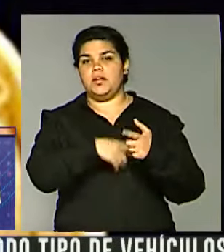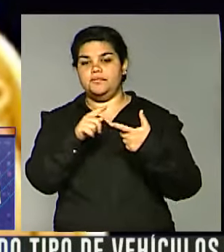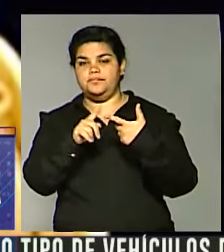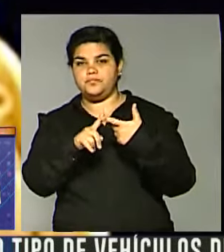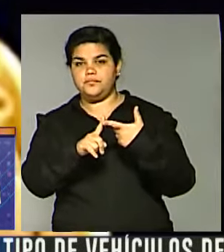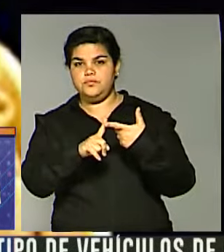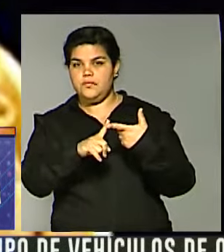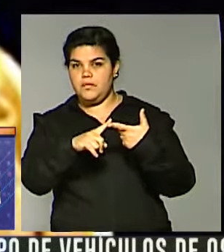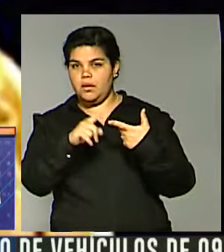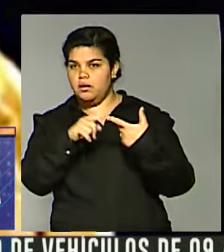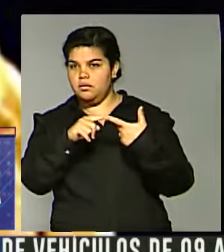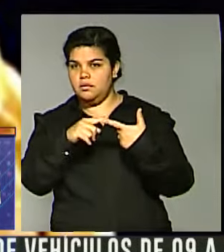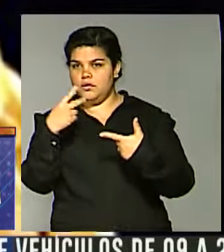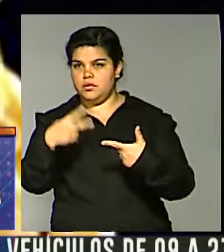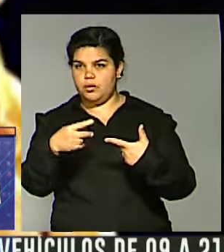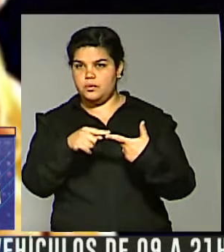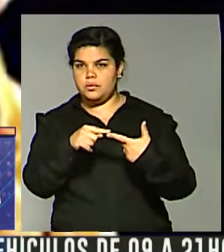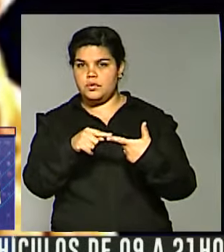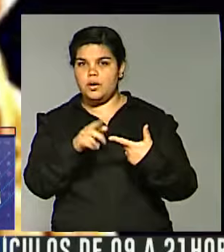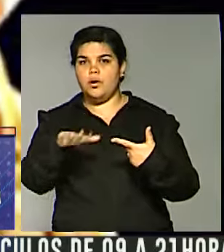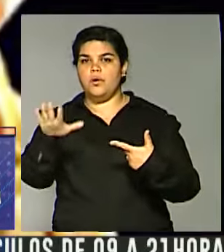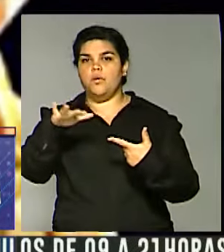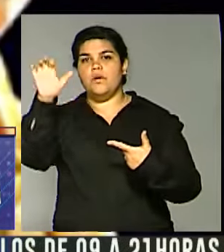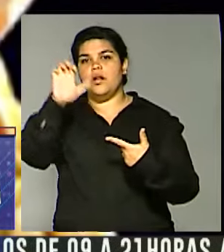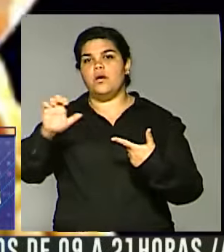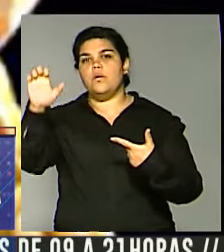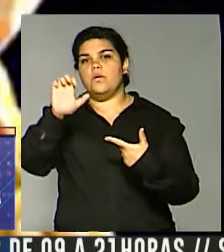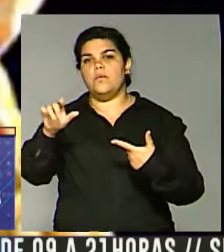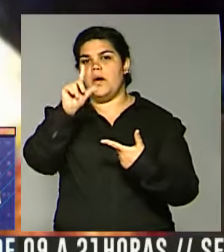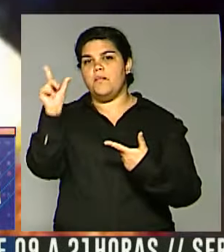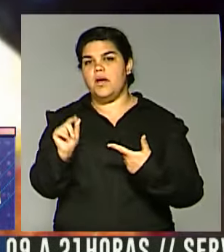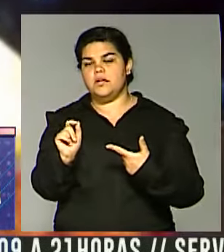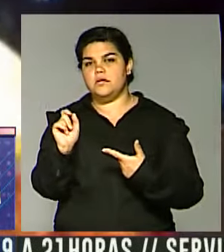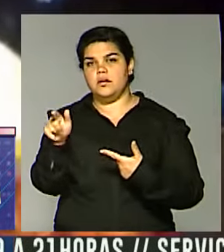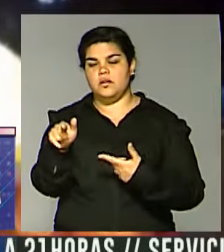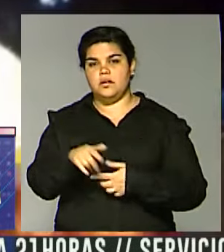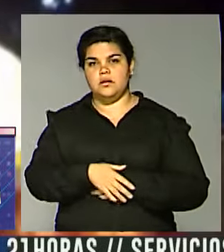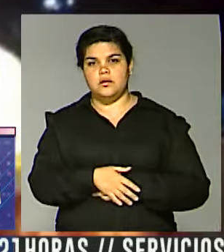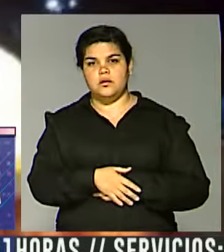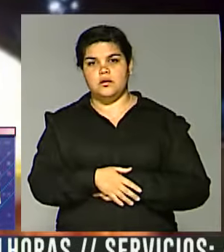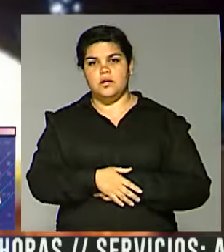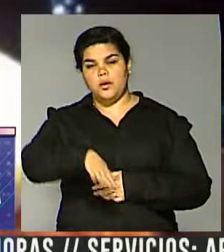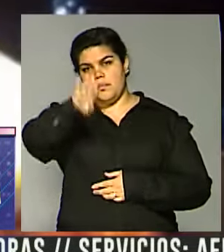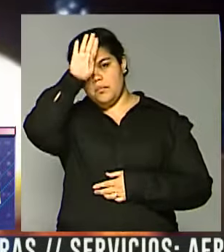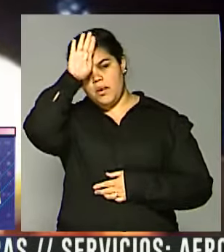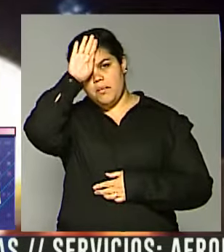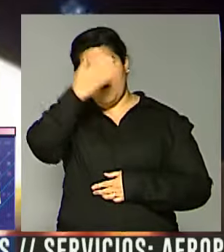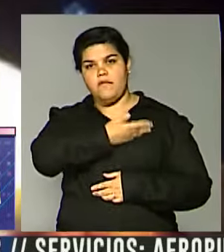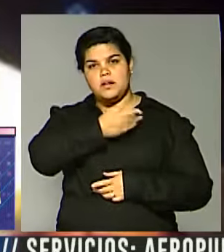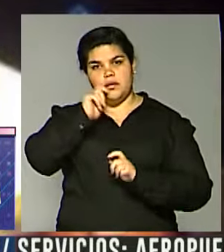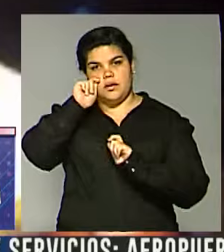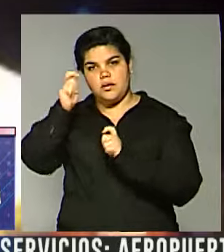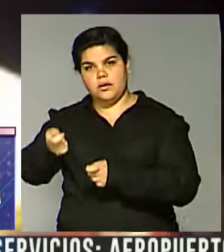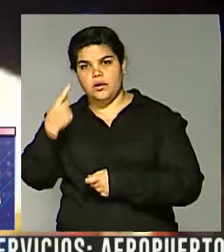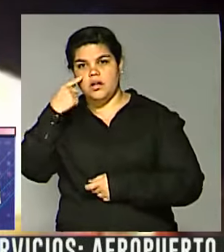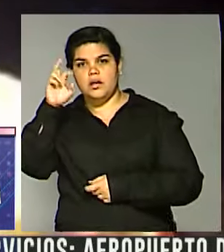La segunda oleada tiene que ver en Europa, precisamente a partir de un país donde va a visitar el Papa Francisco ahora, que es Irlanda,